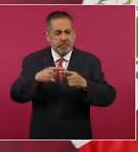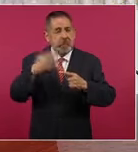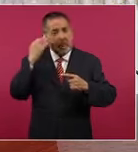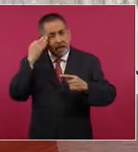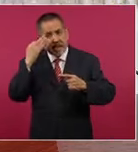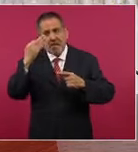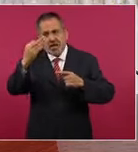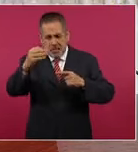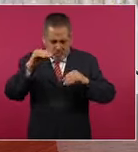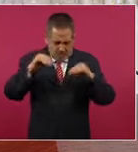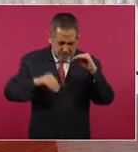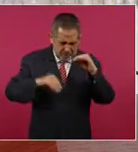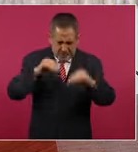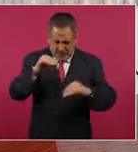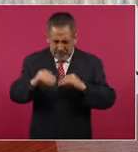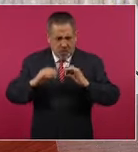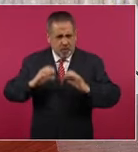solas,